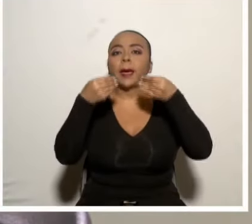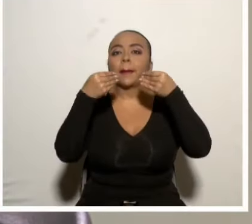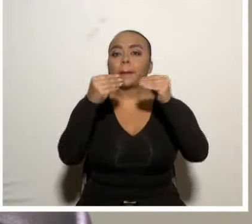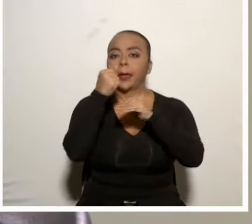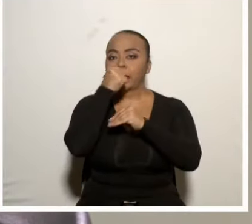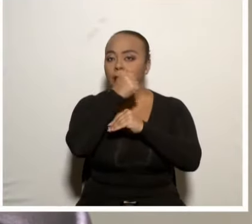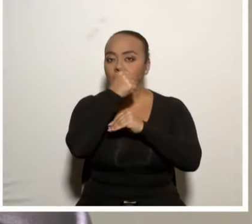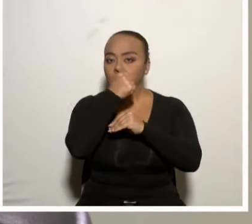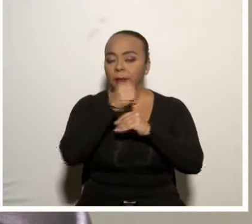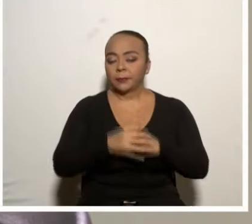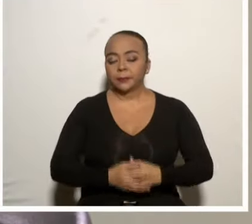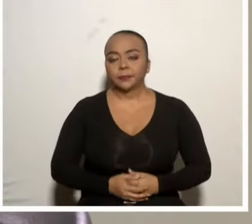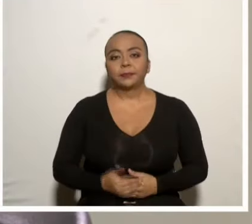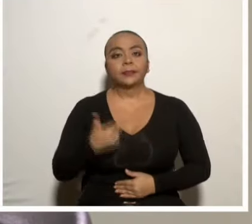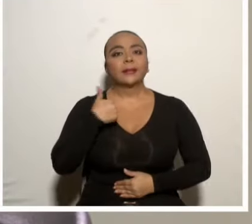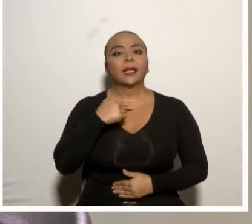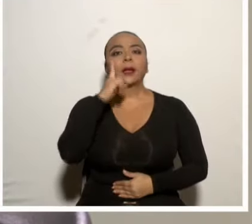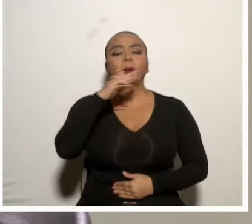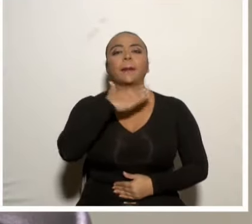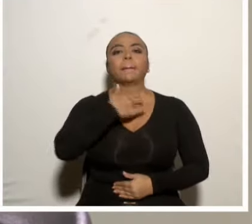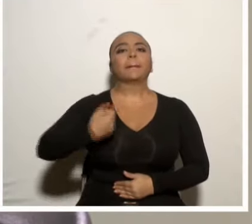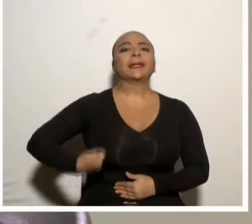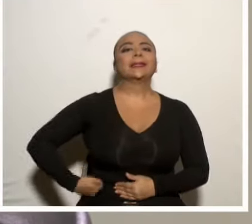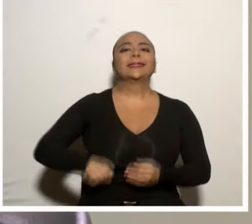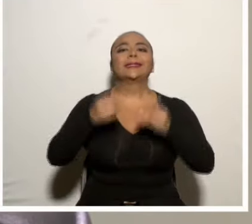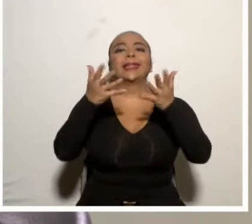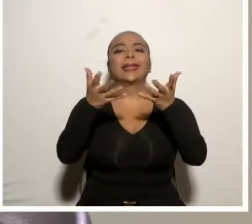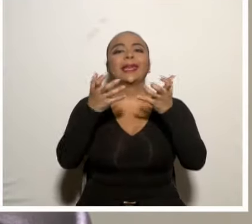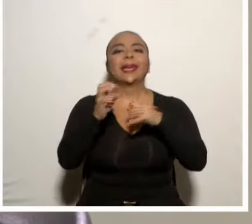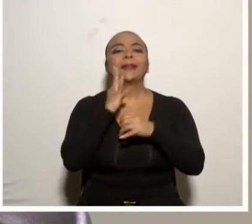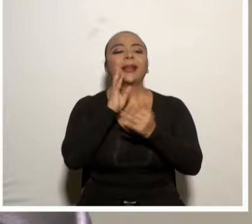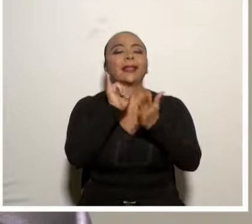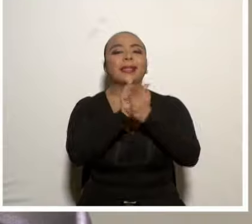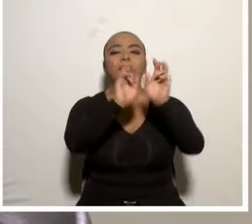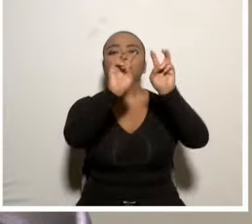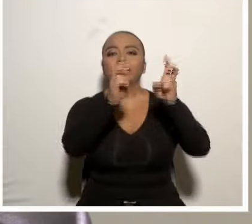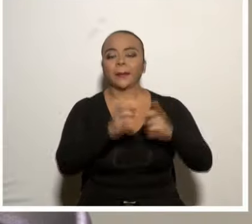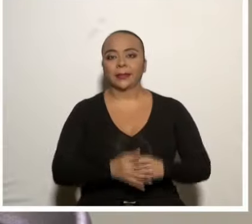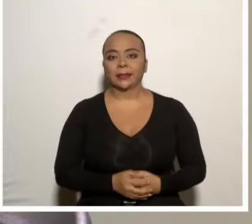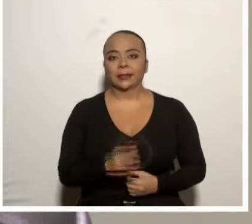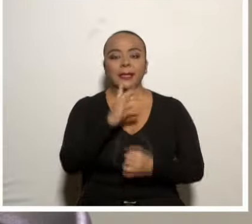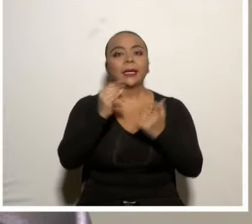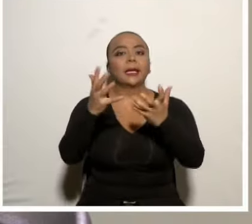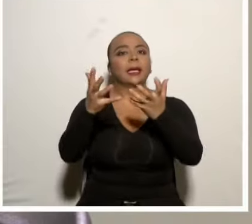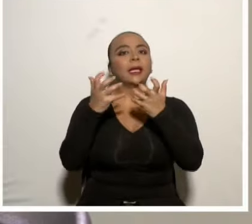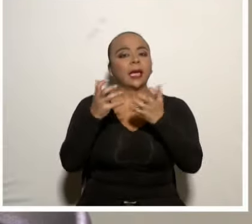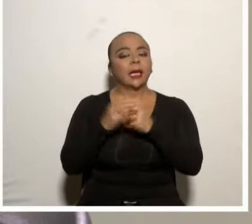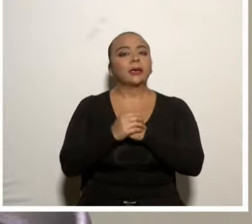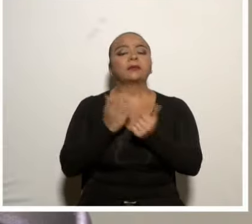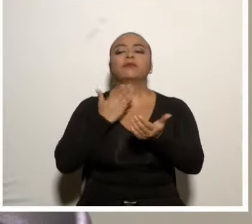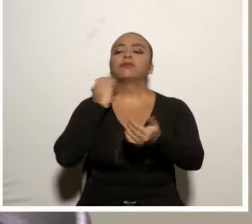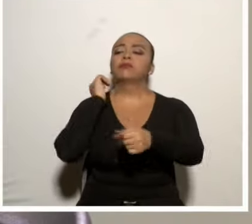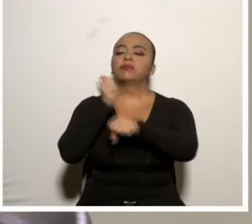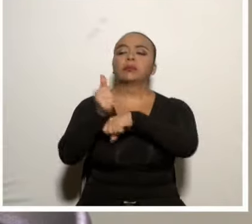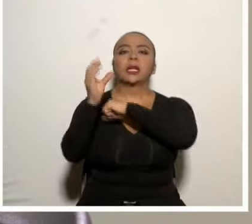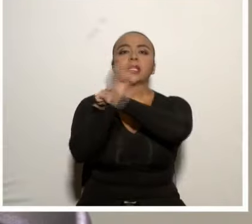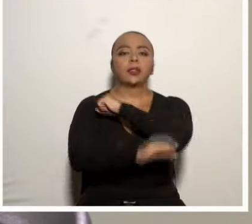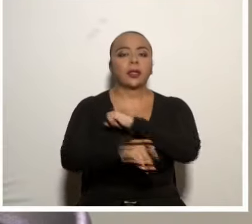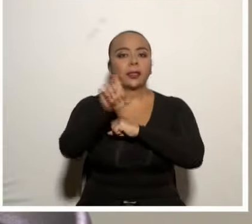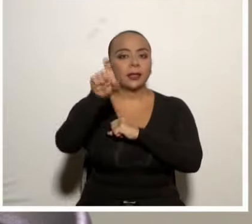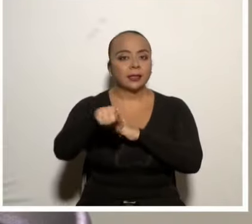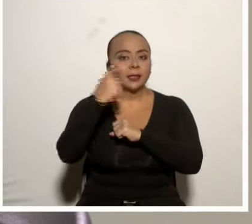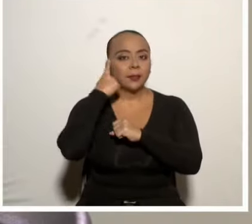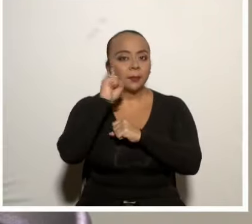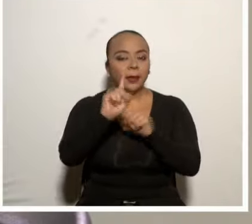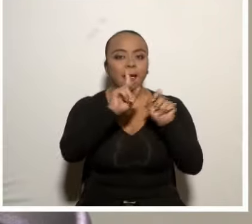narcotráfico es tener una presidenta que quiera hablar de estos temas y que quiera poner las sanciones necesarias